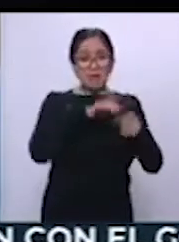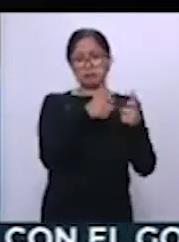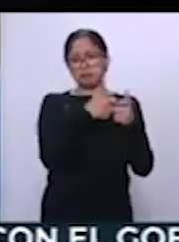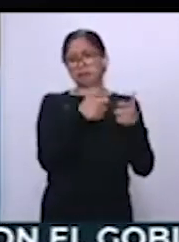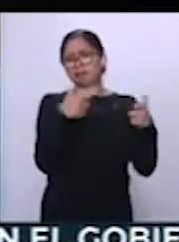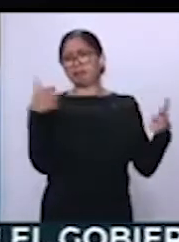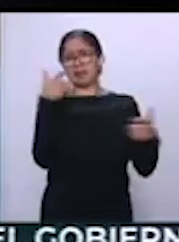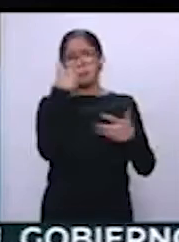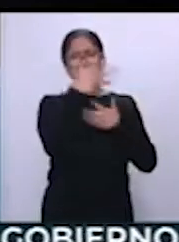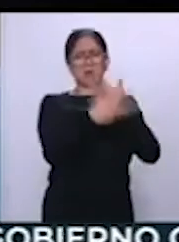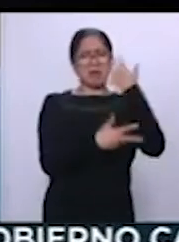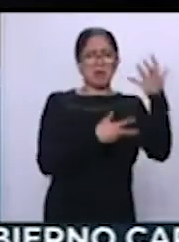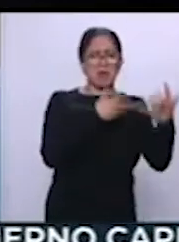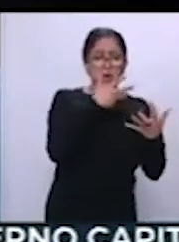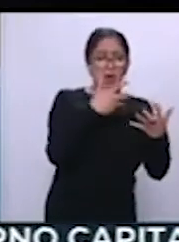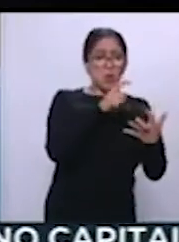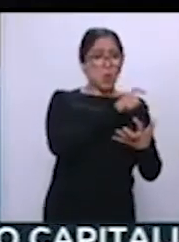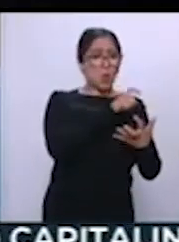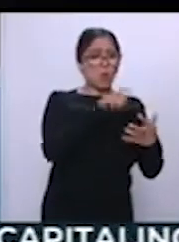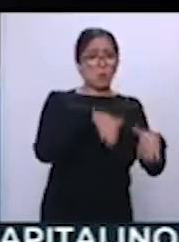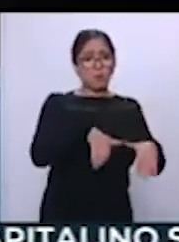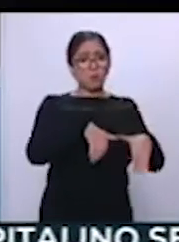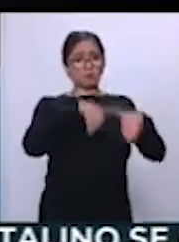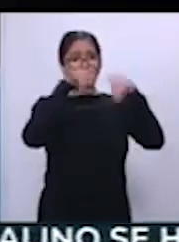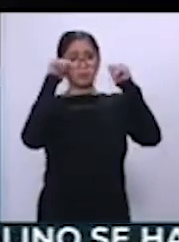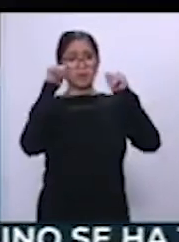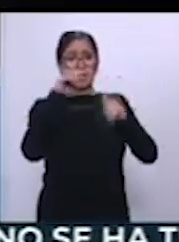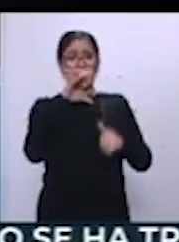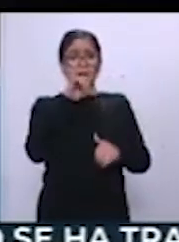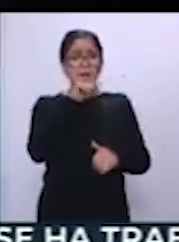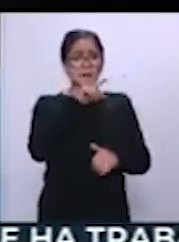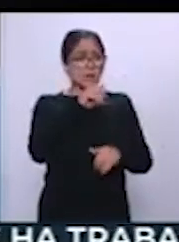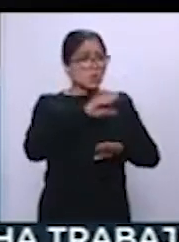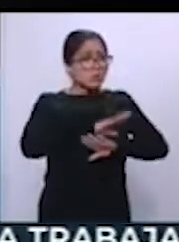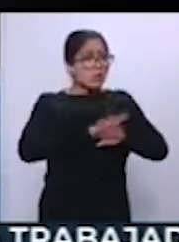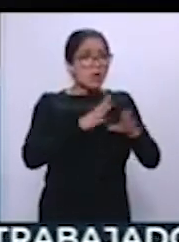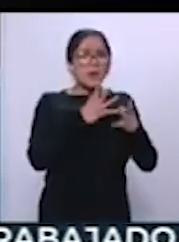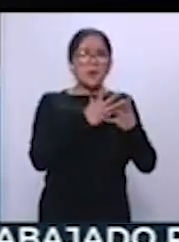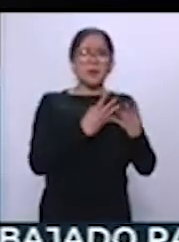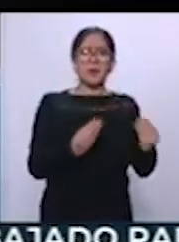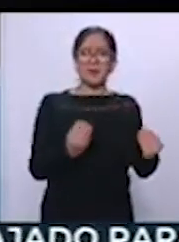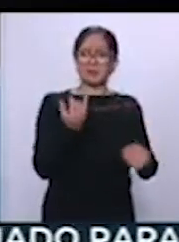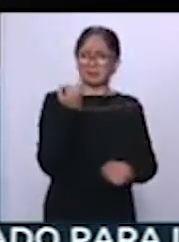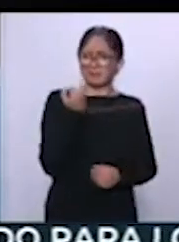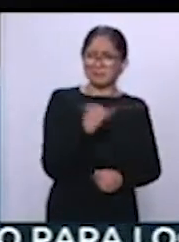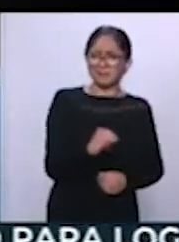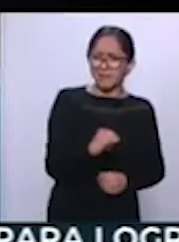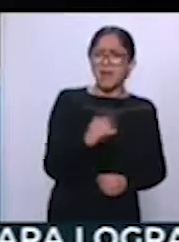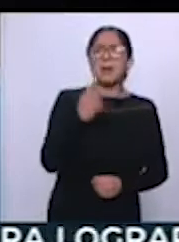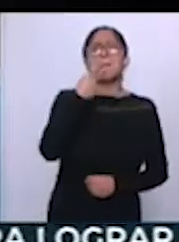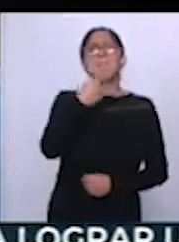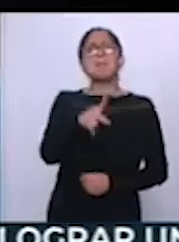y disminuyó después de que Castillo fuera comisionado. Pero en la CONADE, platícanos un